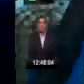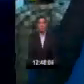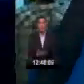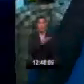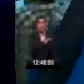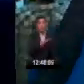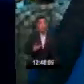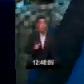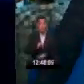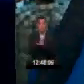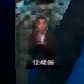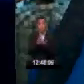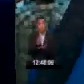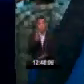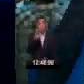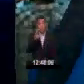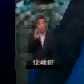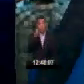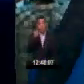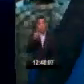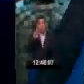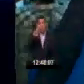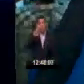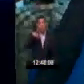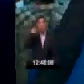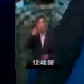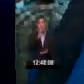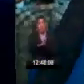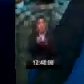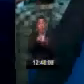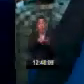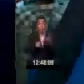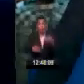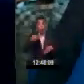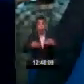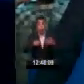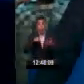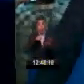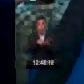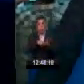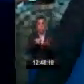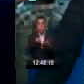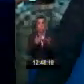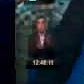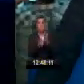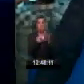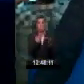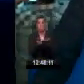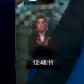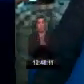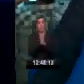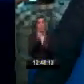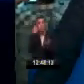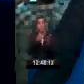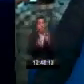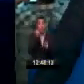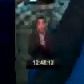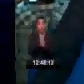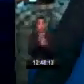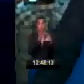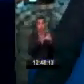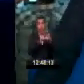Y el presidente de la Asamblea, César Litardo, anunció que la próxima semana enviará a la Corte Constitucional el pedido de enmienda para limitar las